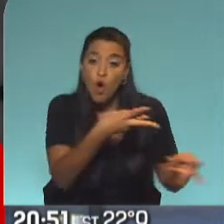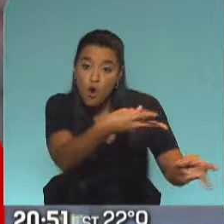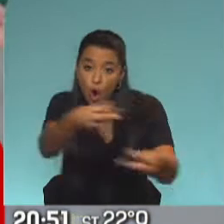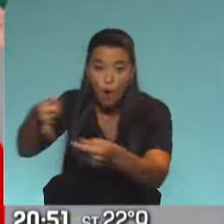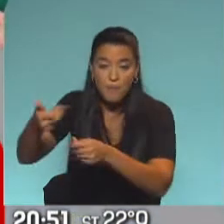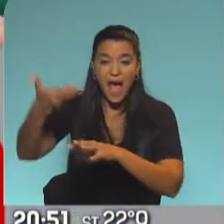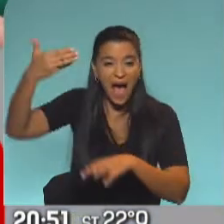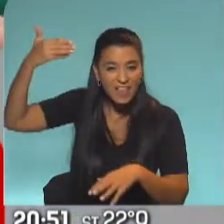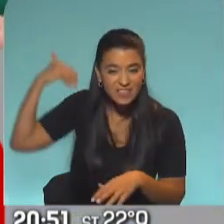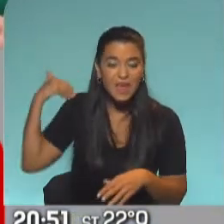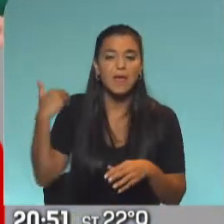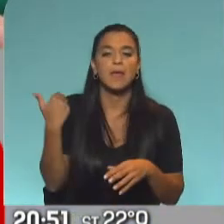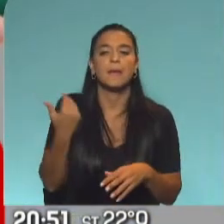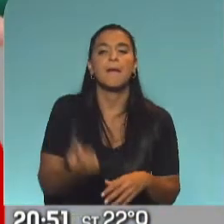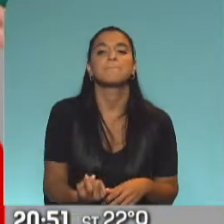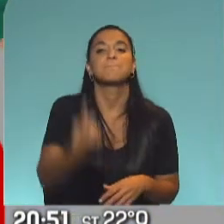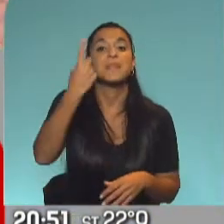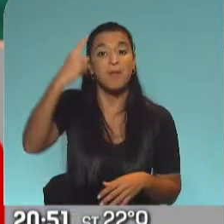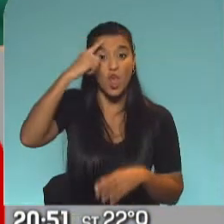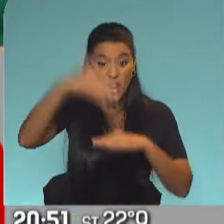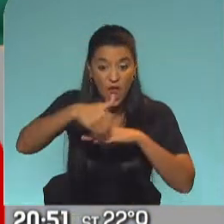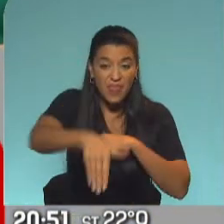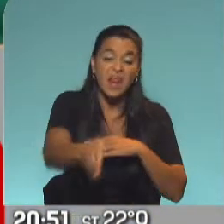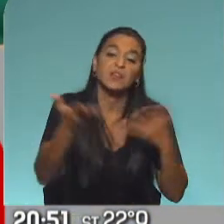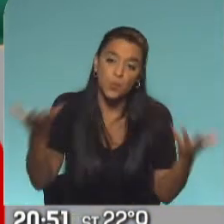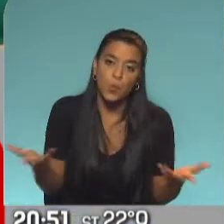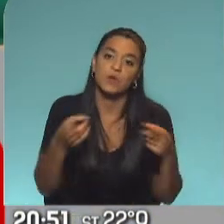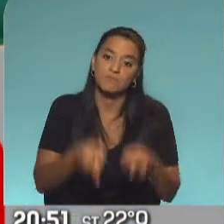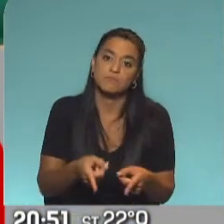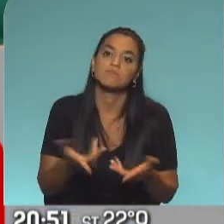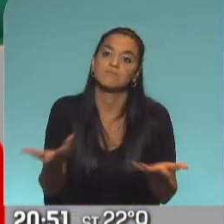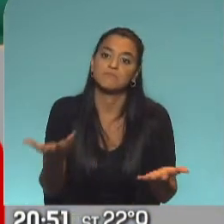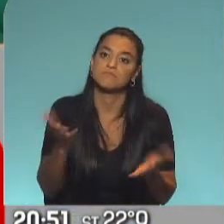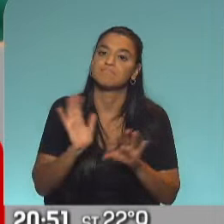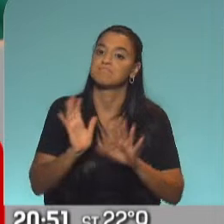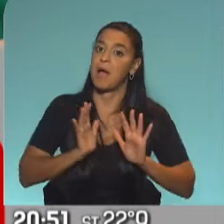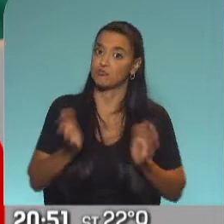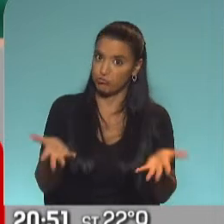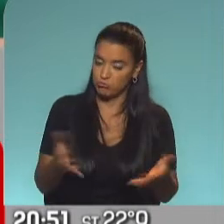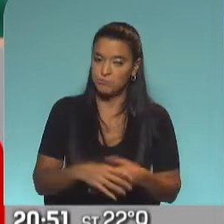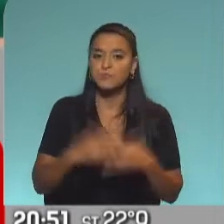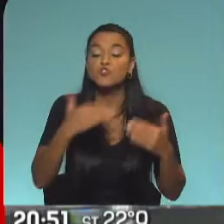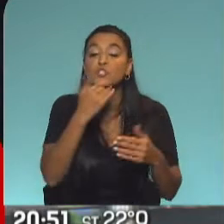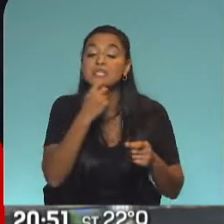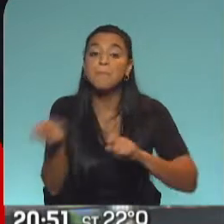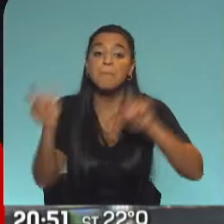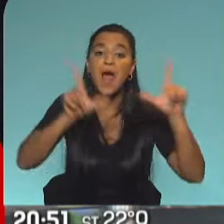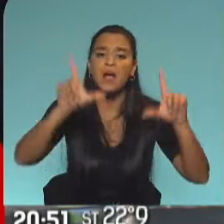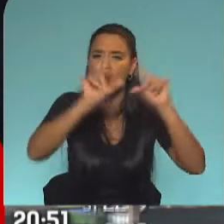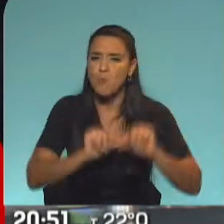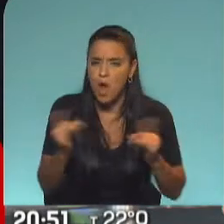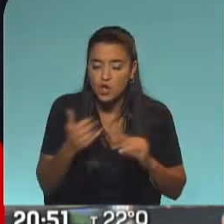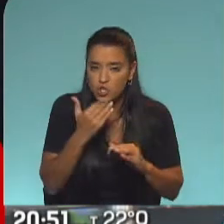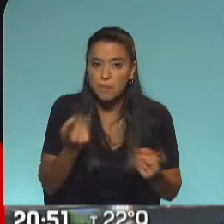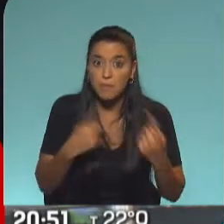regir a partir del 1 de enero, bueno, está teniendo sus primeros impactos. No sé si hay placas o números en particular, pero